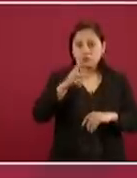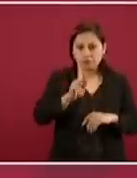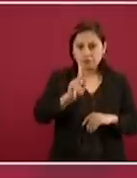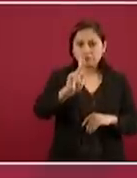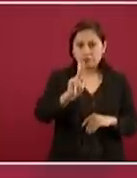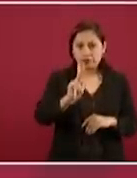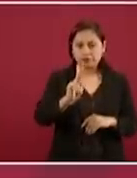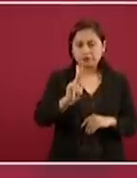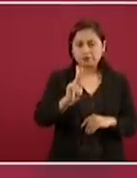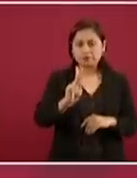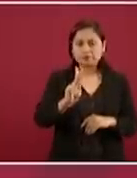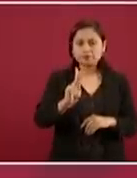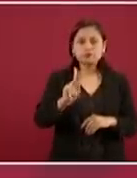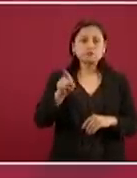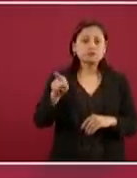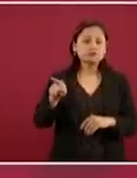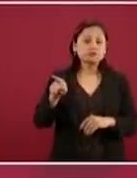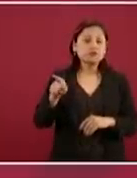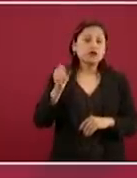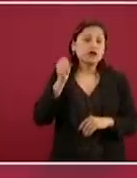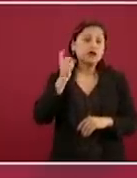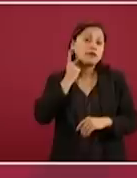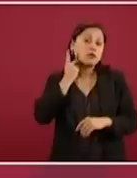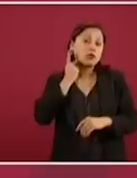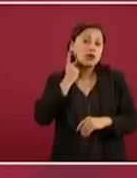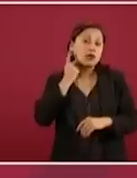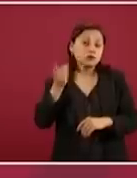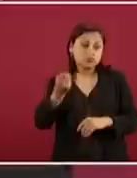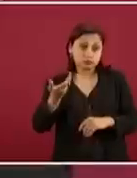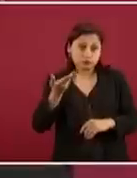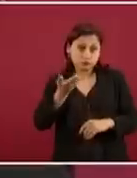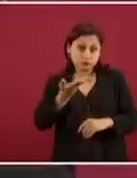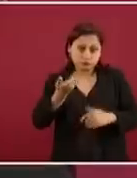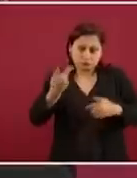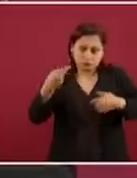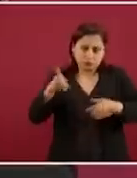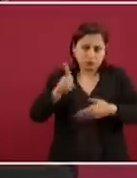solicitan los legisladores, tienen derecho.